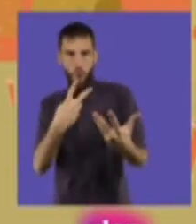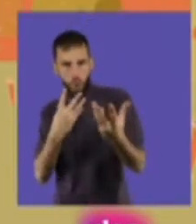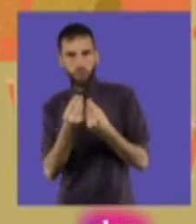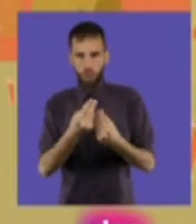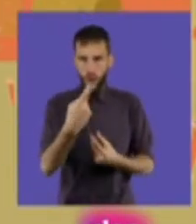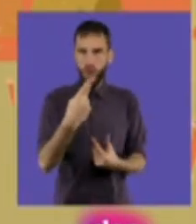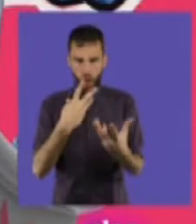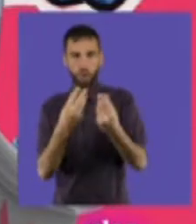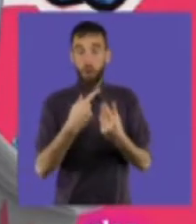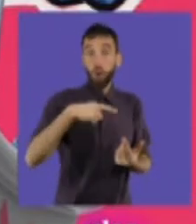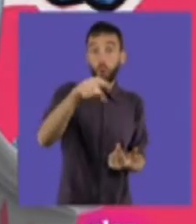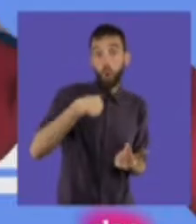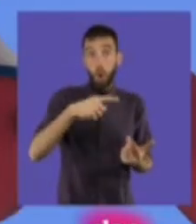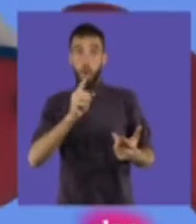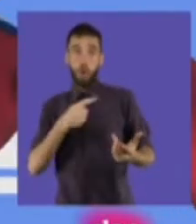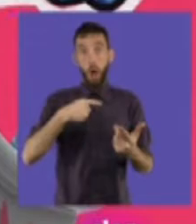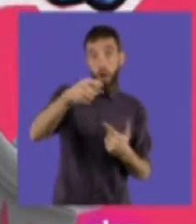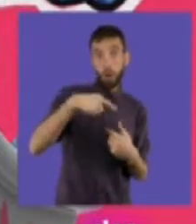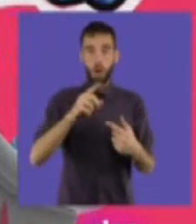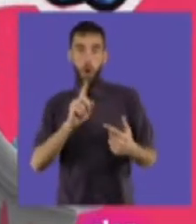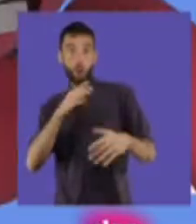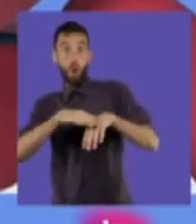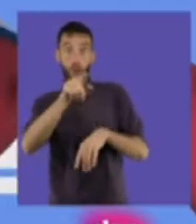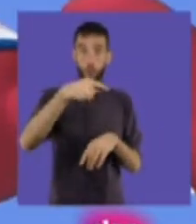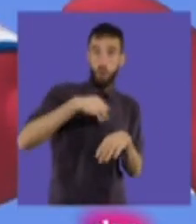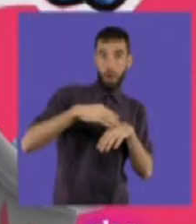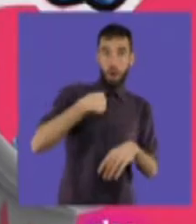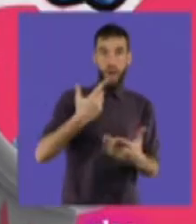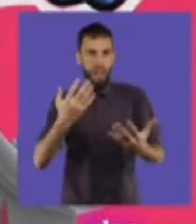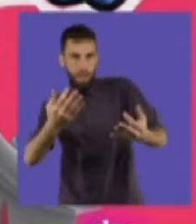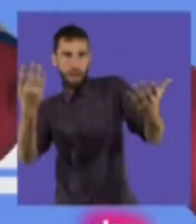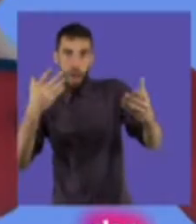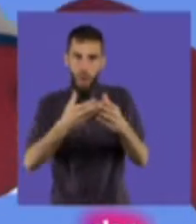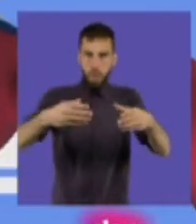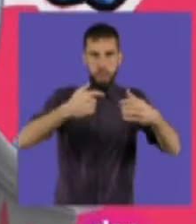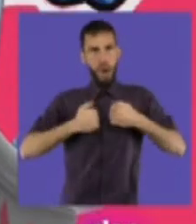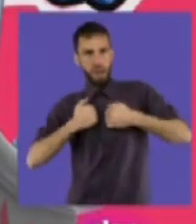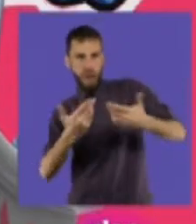dos juntos, sí! ¡Los dos juntos, sí! ¡Ni yo, ni yo, ni tú! ¡Cúlpame a mí! ¡Cúlpate a ti! ¡Hey! ¿Qué pasa?